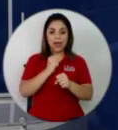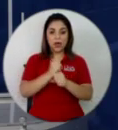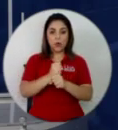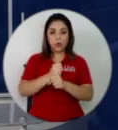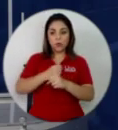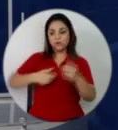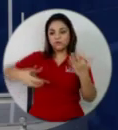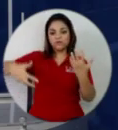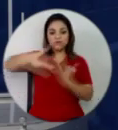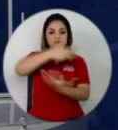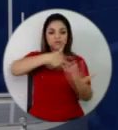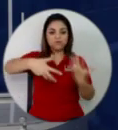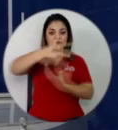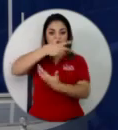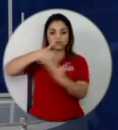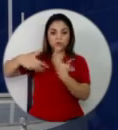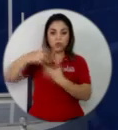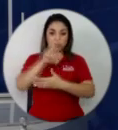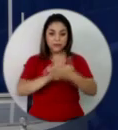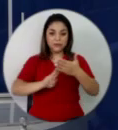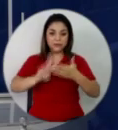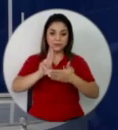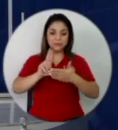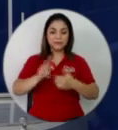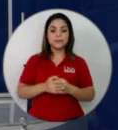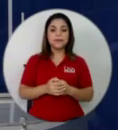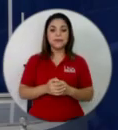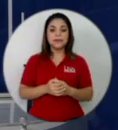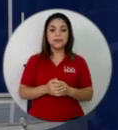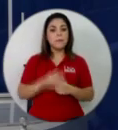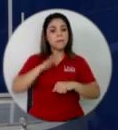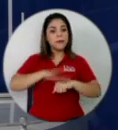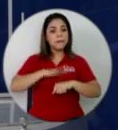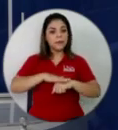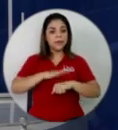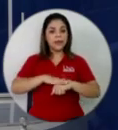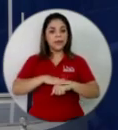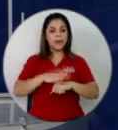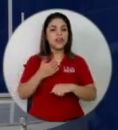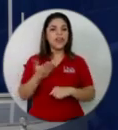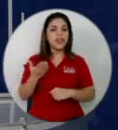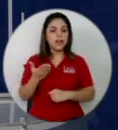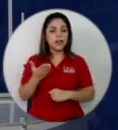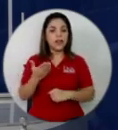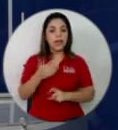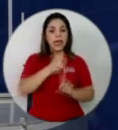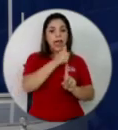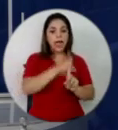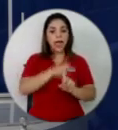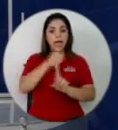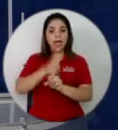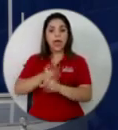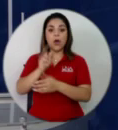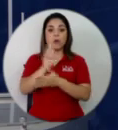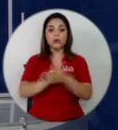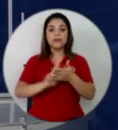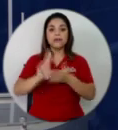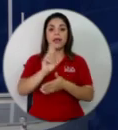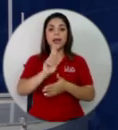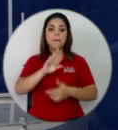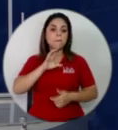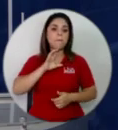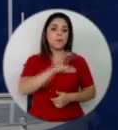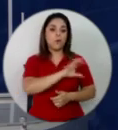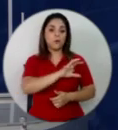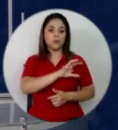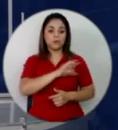trabajo interuniversitario, permite que cada universidad sea autónoma en el manejo de sus